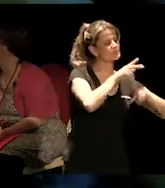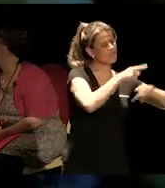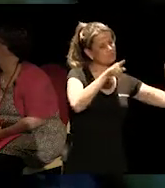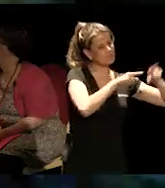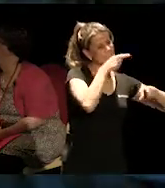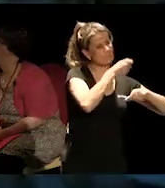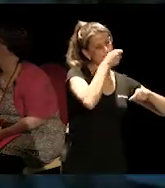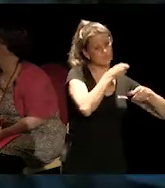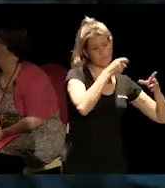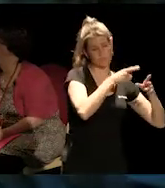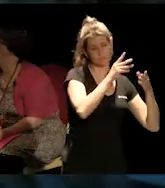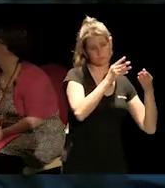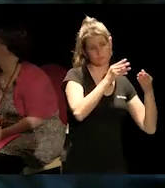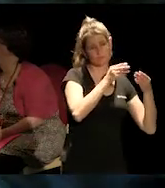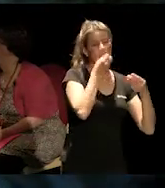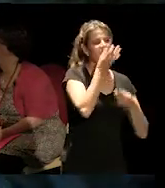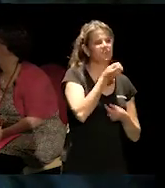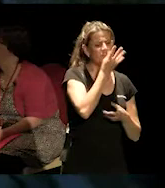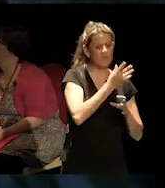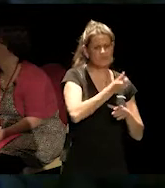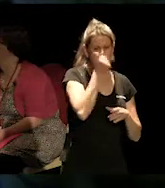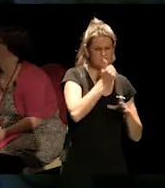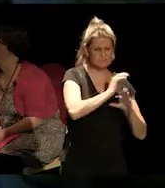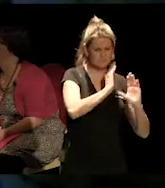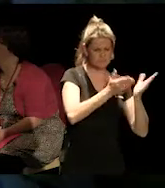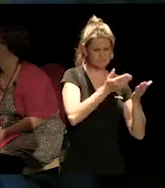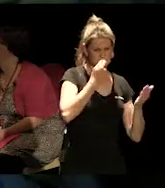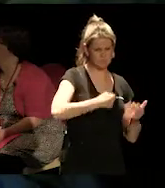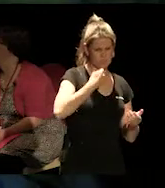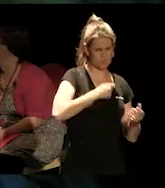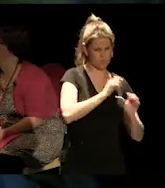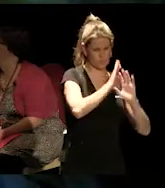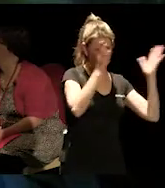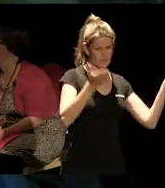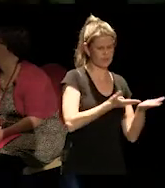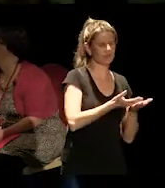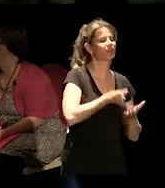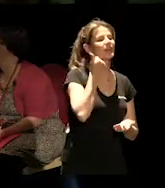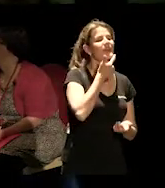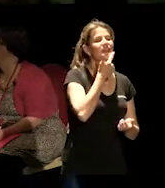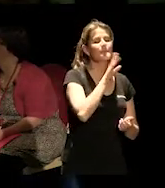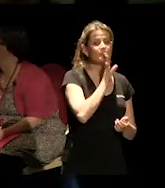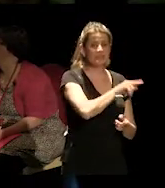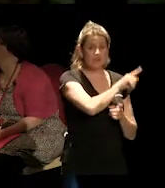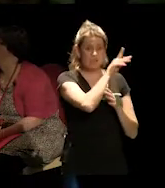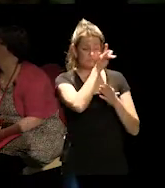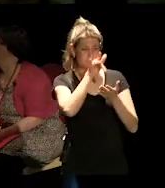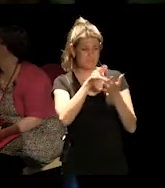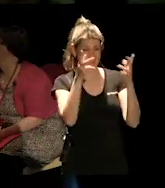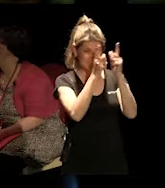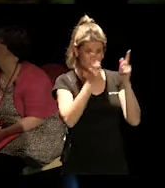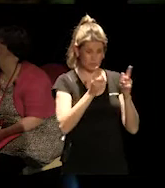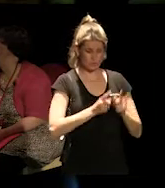grande del mundo, una obra compuesta por Emilio Aragón y que tiene además un texto del maravilloso